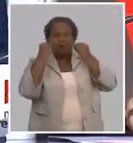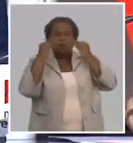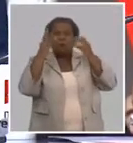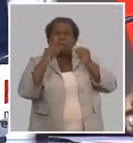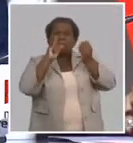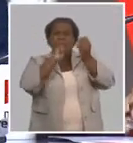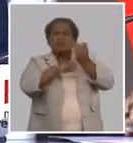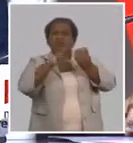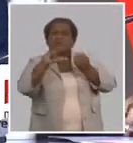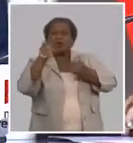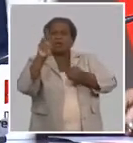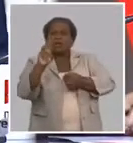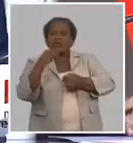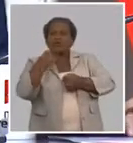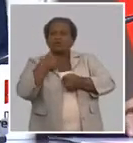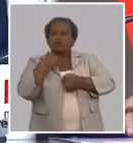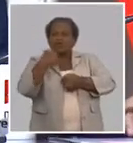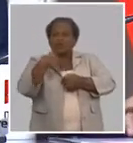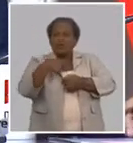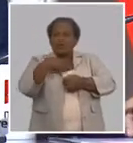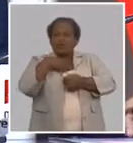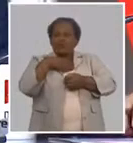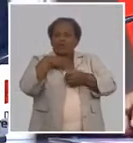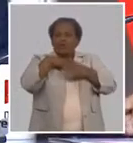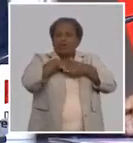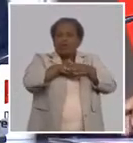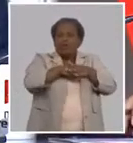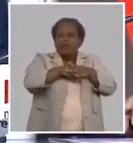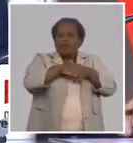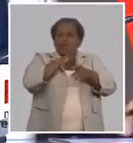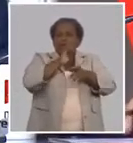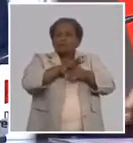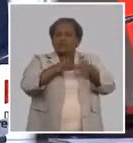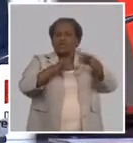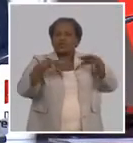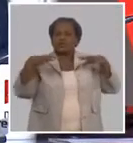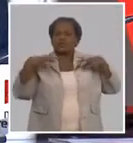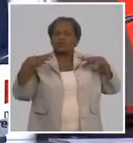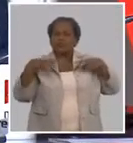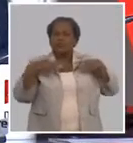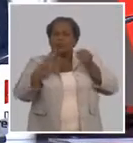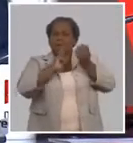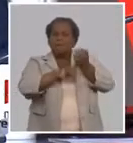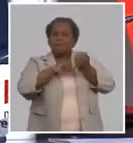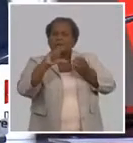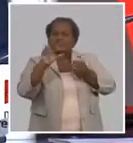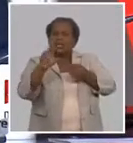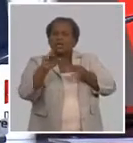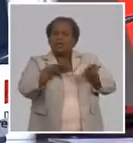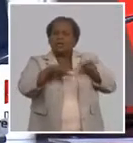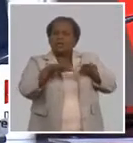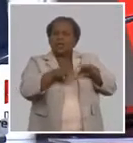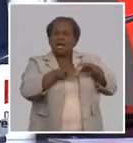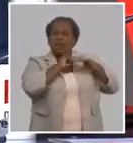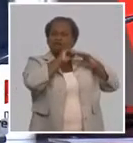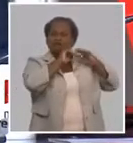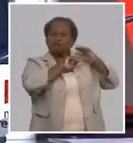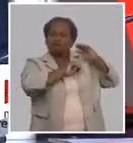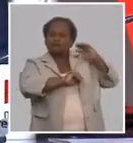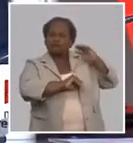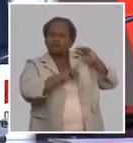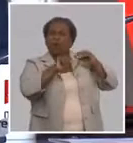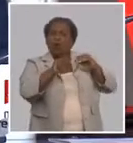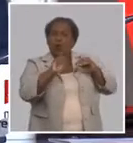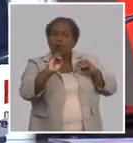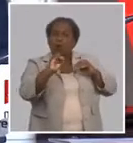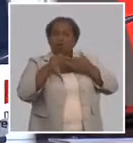pcr teníamos que disponer para si comenzaba el turismo o para si en algún momento se llevaba la reapertura